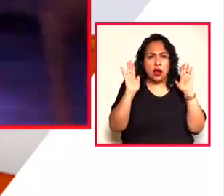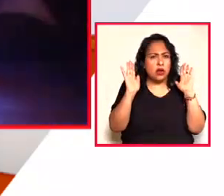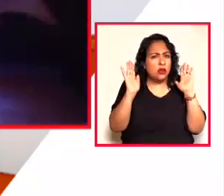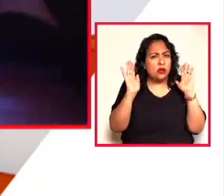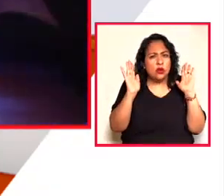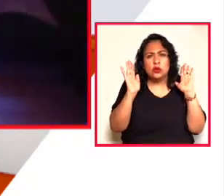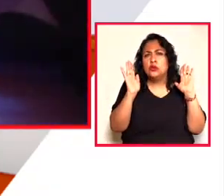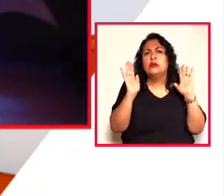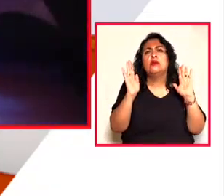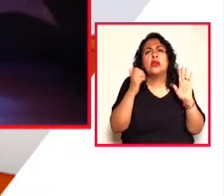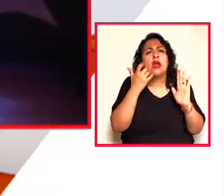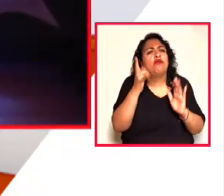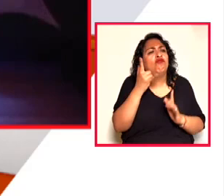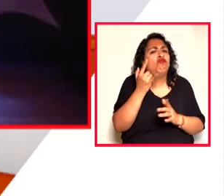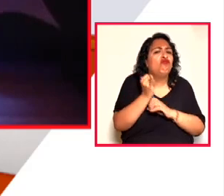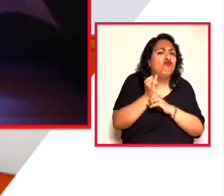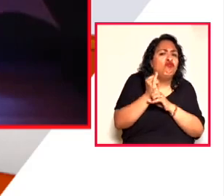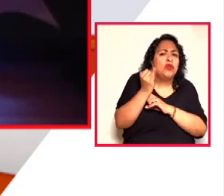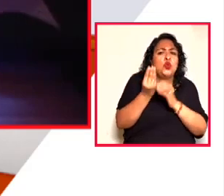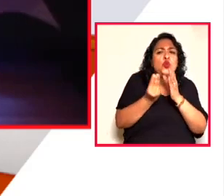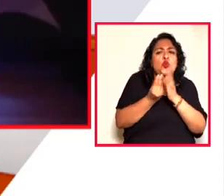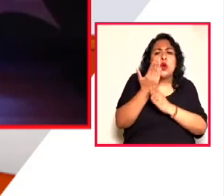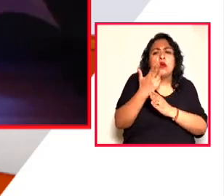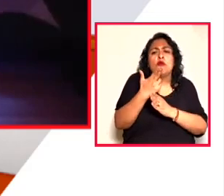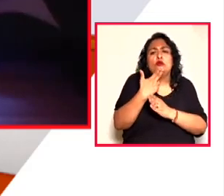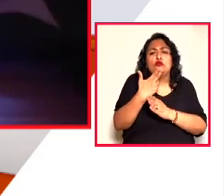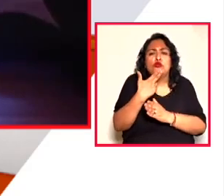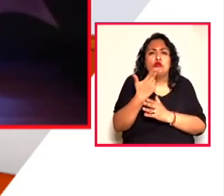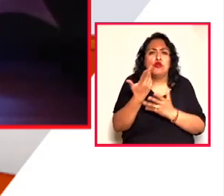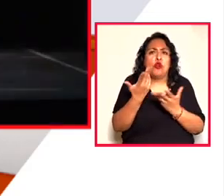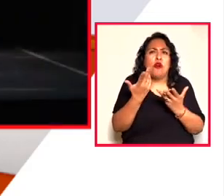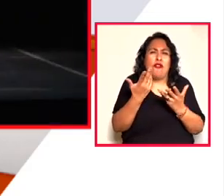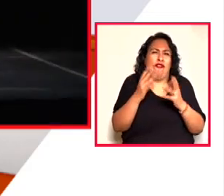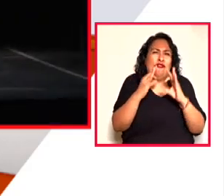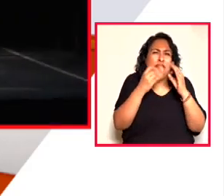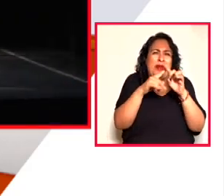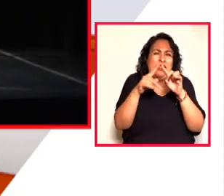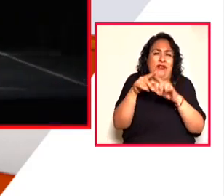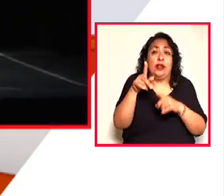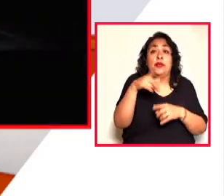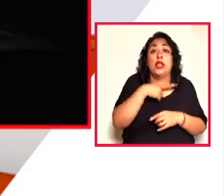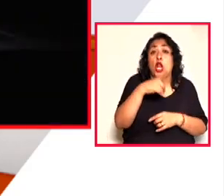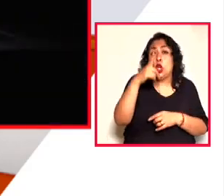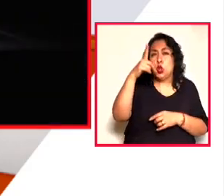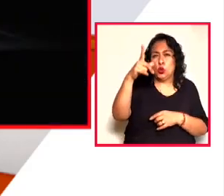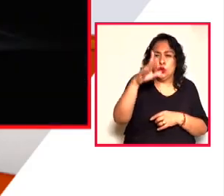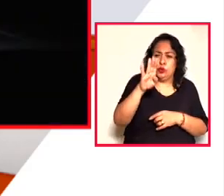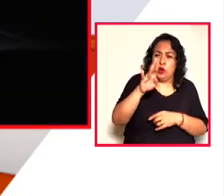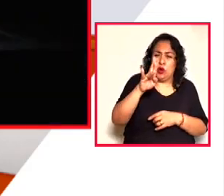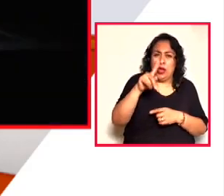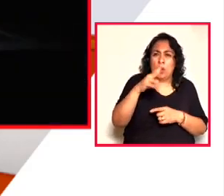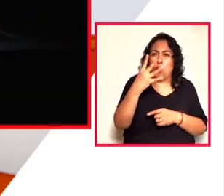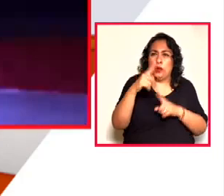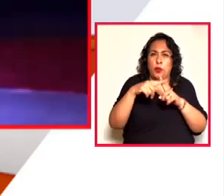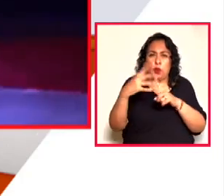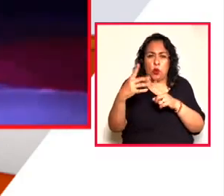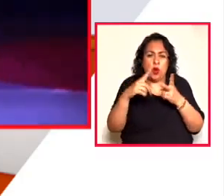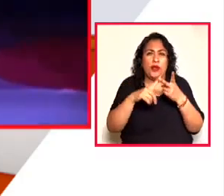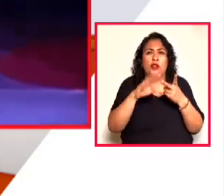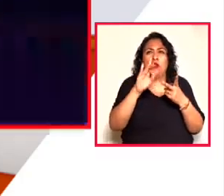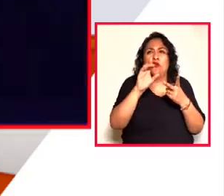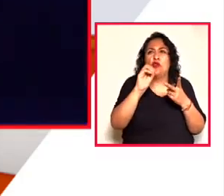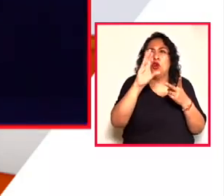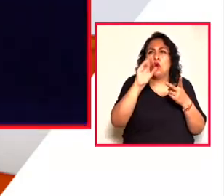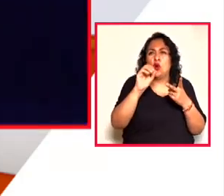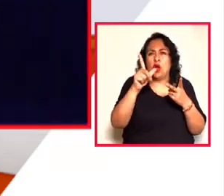a explorar esos nuevos medios. Lux Boreal, 4x4, La Legend Danza, Foco al Aire, el